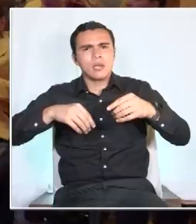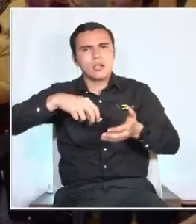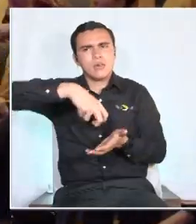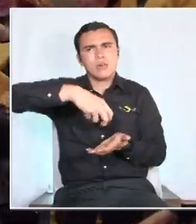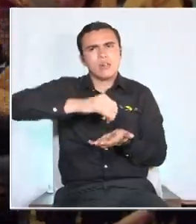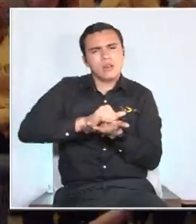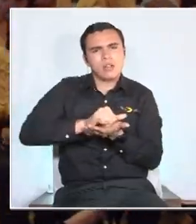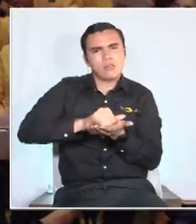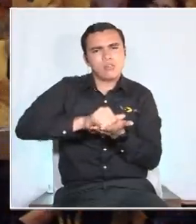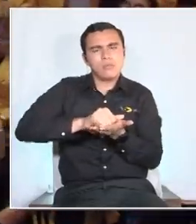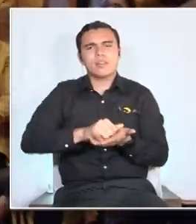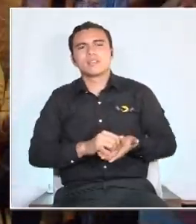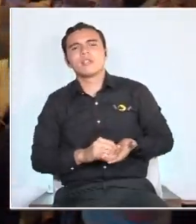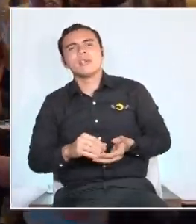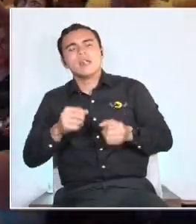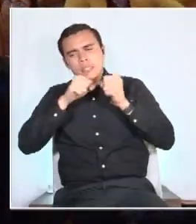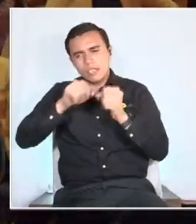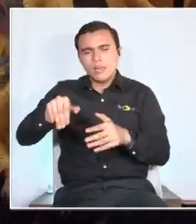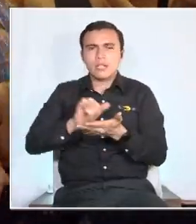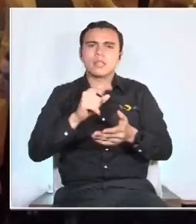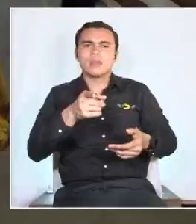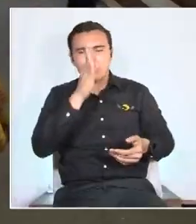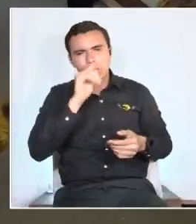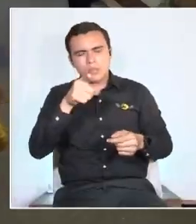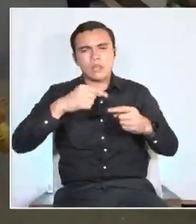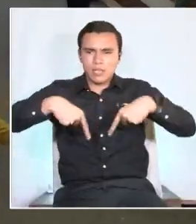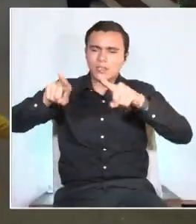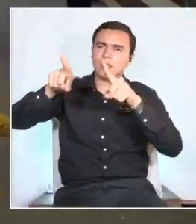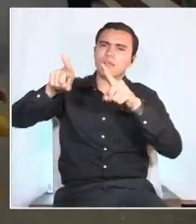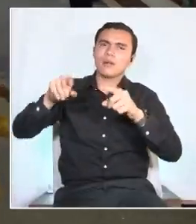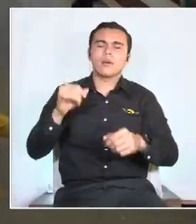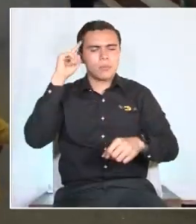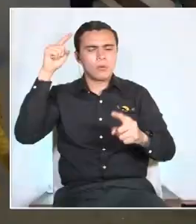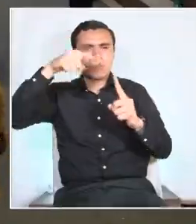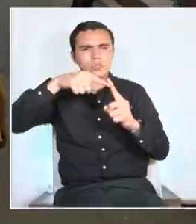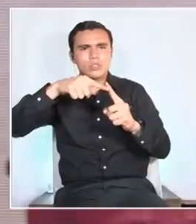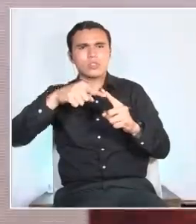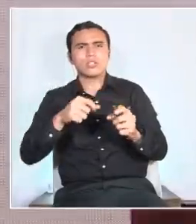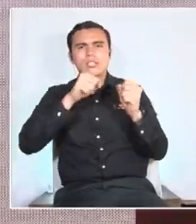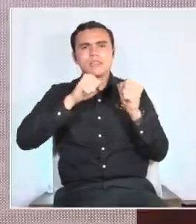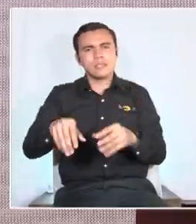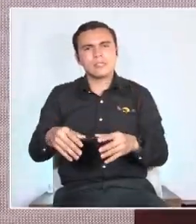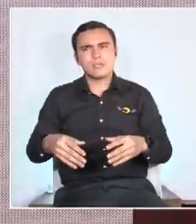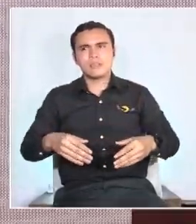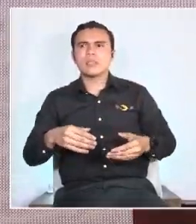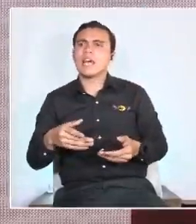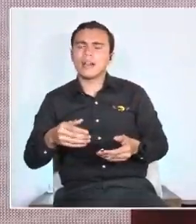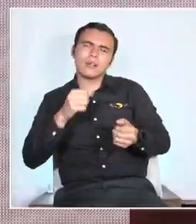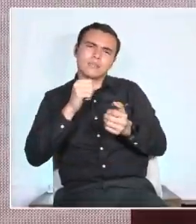acomodarte, sino que tú tienes que dejar que Dios te lleve a tu propósito. Tú te debes de dejar entrenar por los